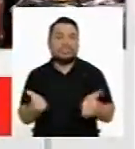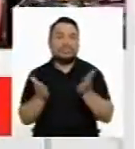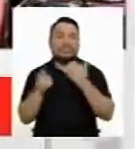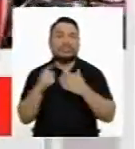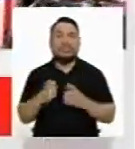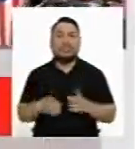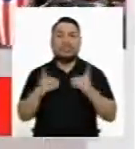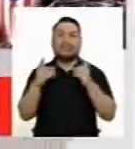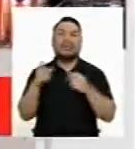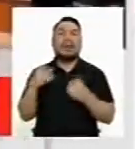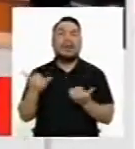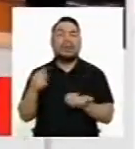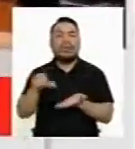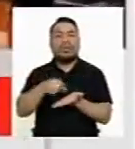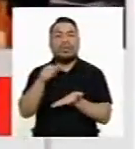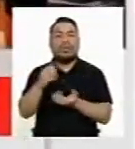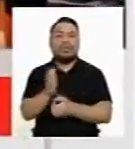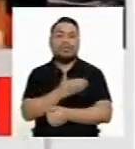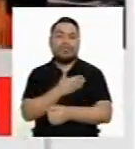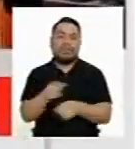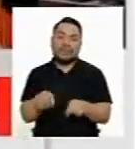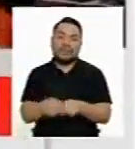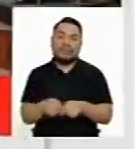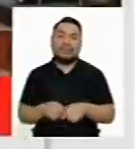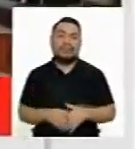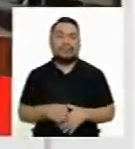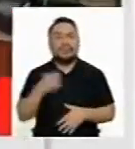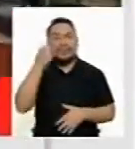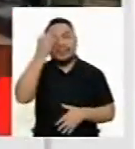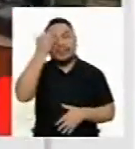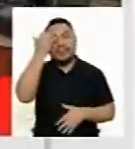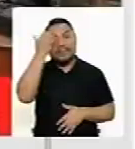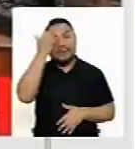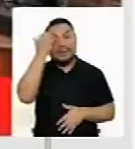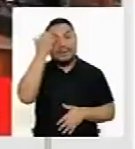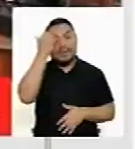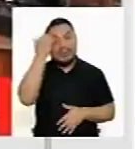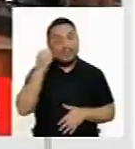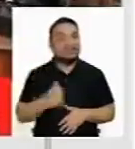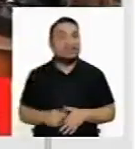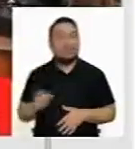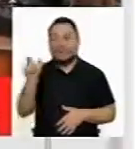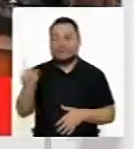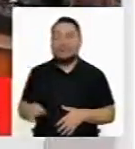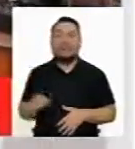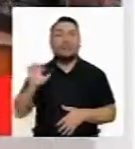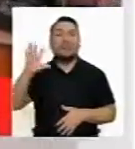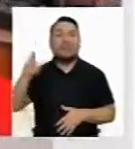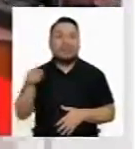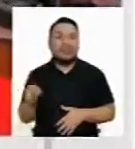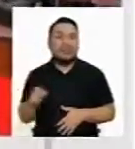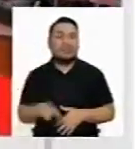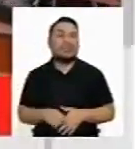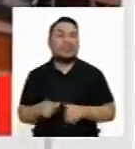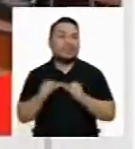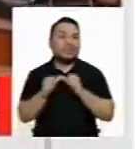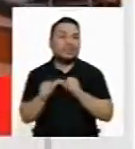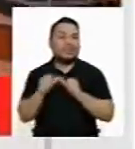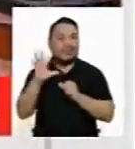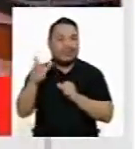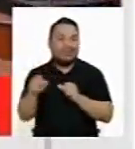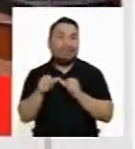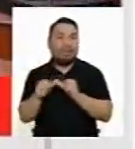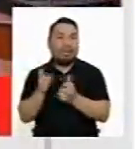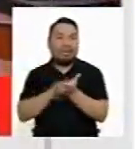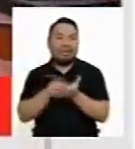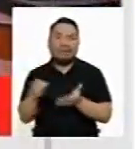la educación también artística, la formación musical. Entonces, señor Martel, el que sigue delinquiendo desde el penal es porque realmente ya pues no quiere